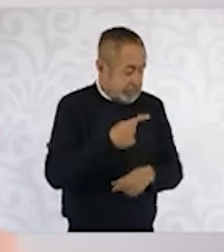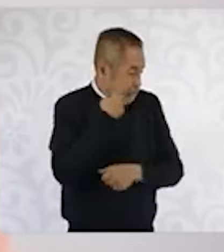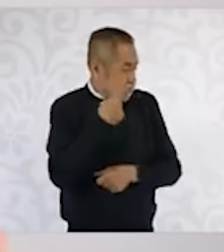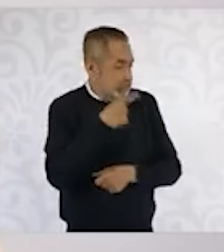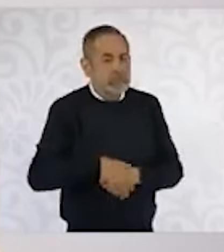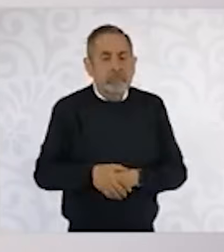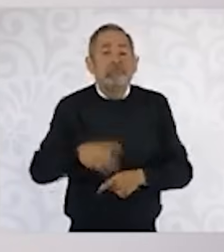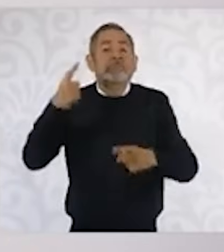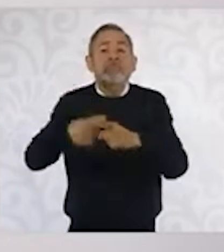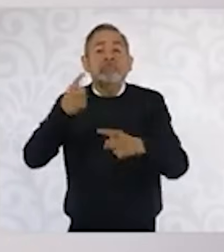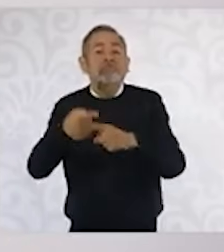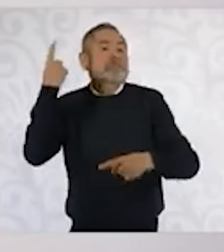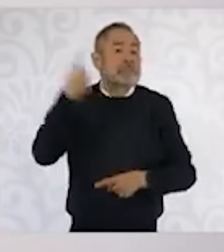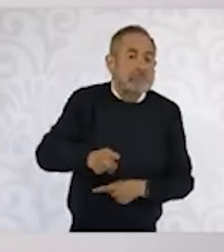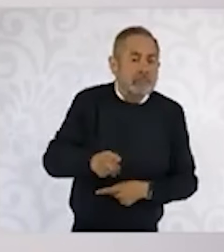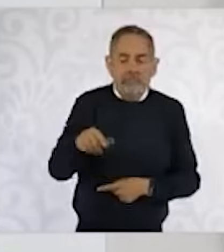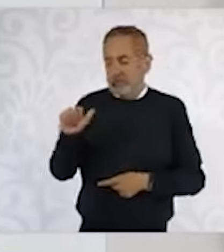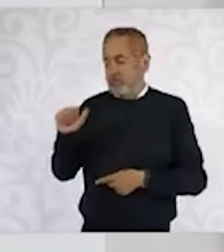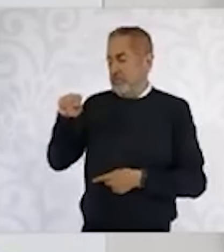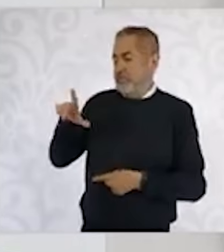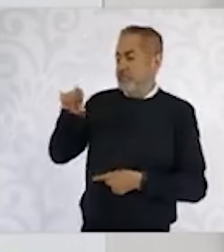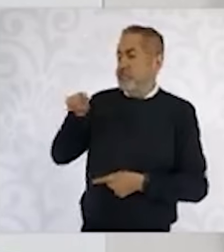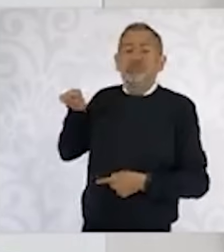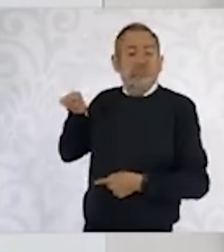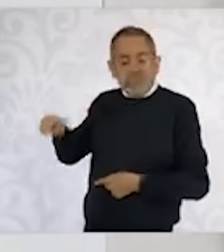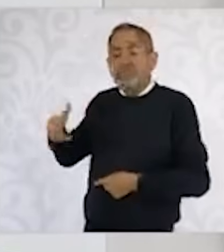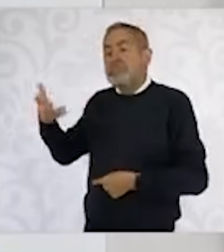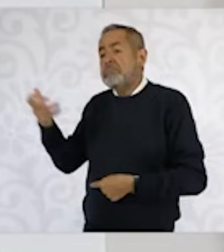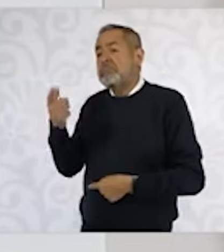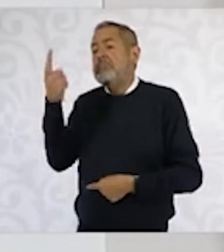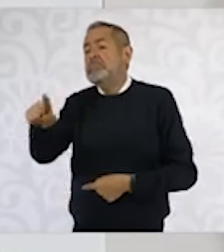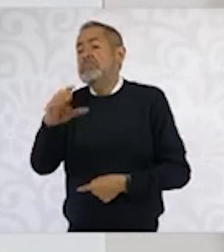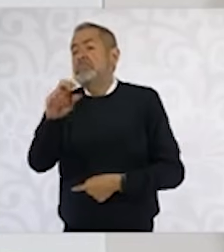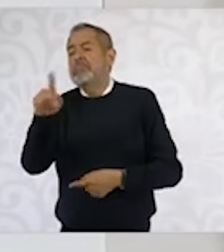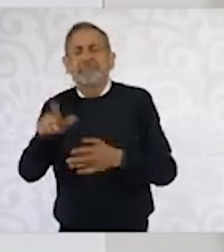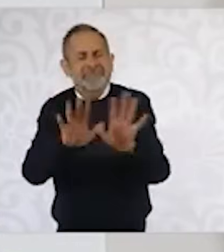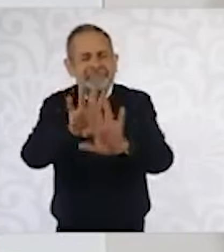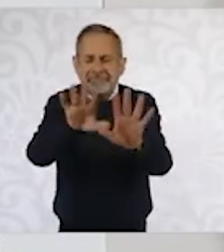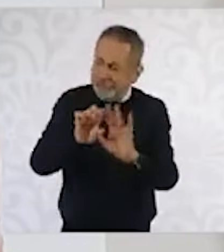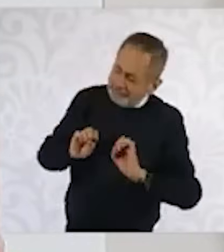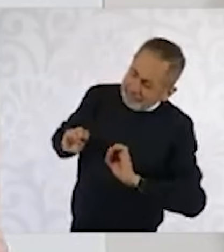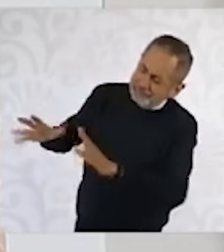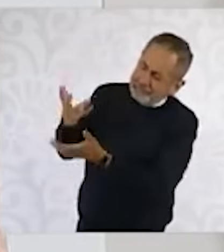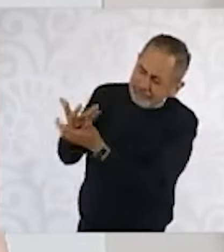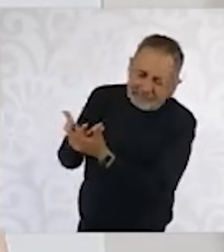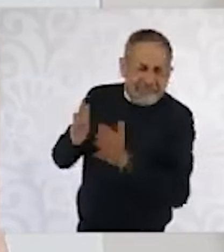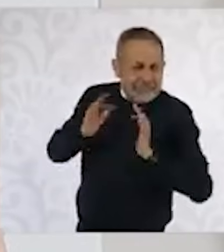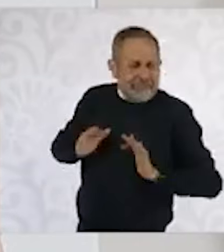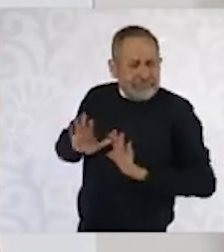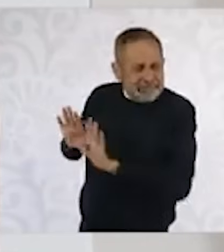AMLO decidió quién es la presidenta de la comisión. Déjenlo descansar. Palenque, tranquilo.